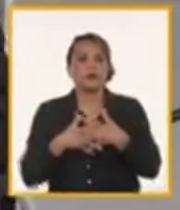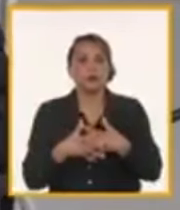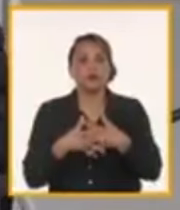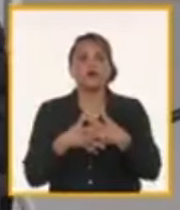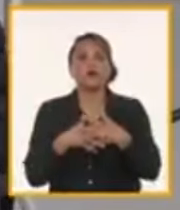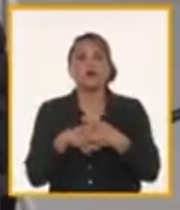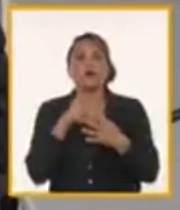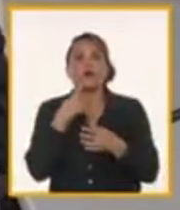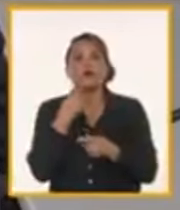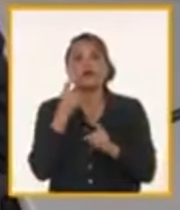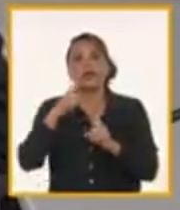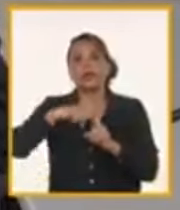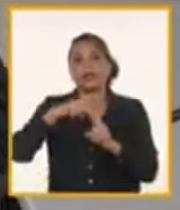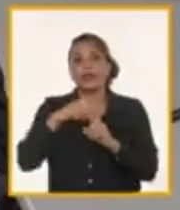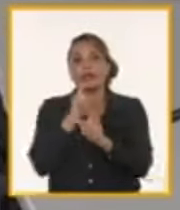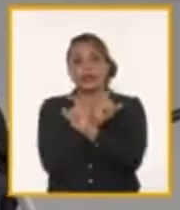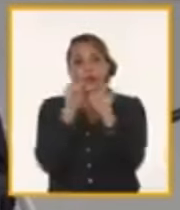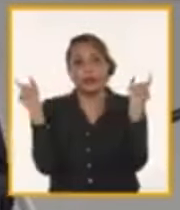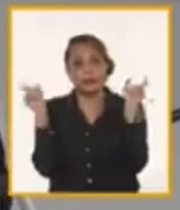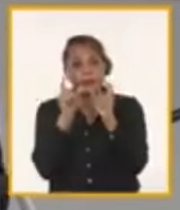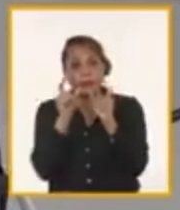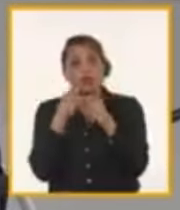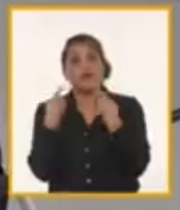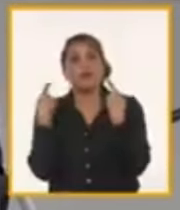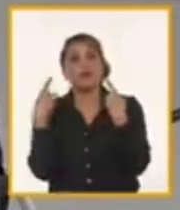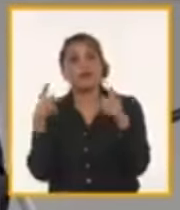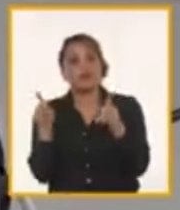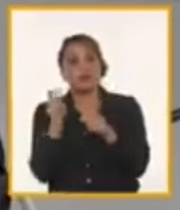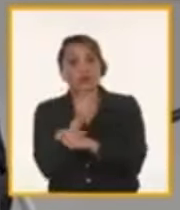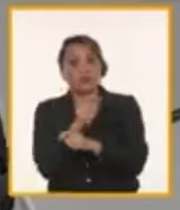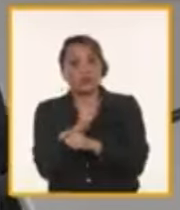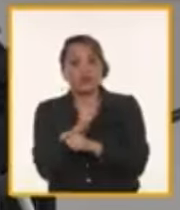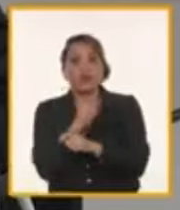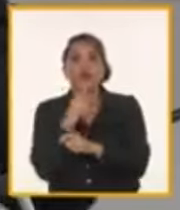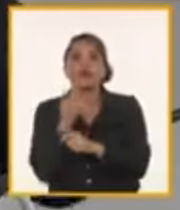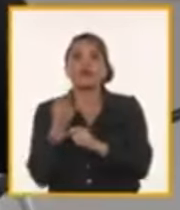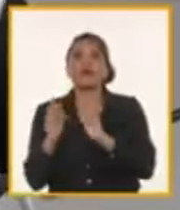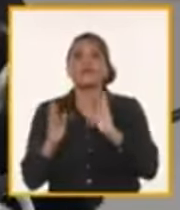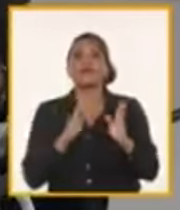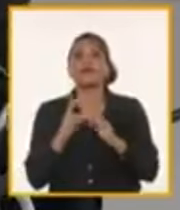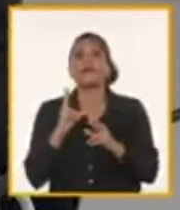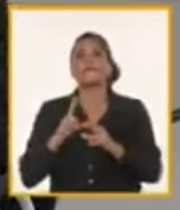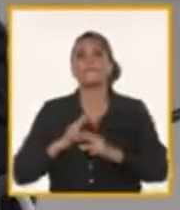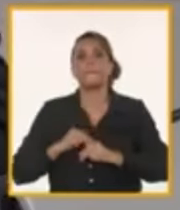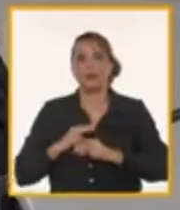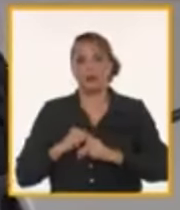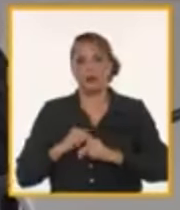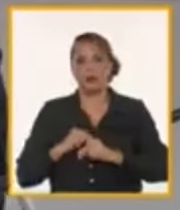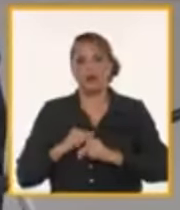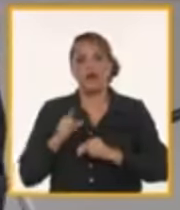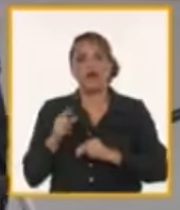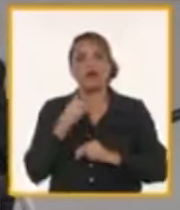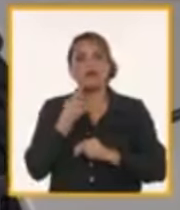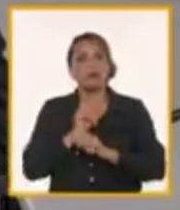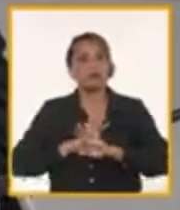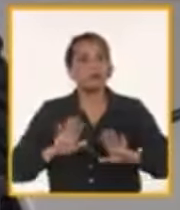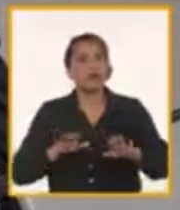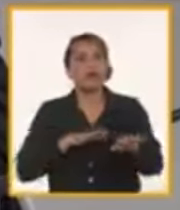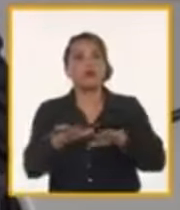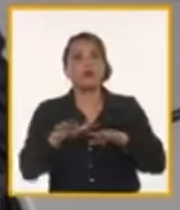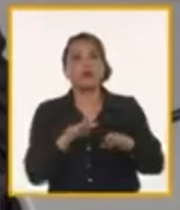nuestras carreras Recuerda que nuestros profesionales tienen una salida que es pedagógica sea una salida que los habilita para ser profesores con